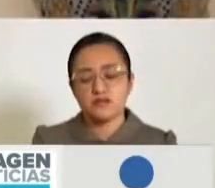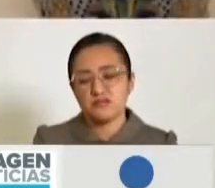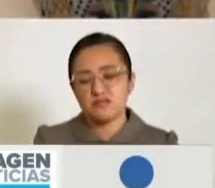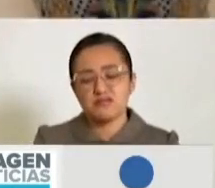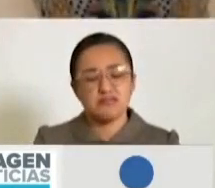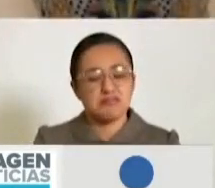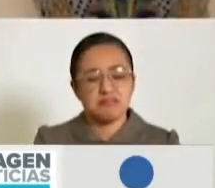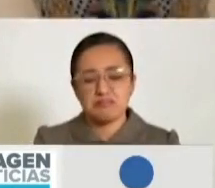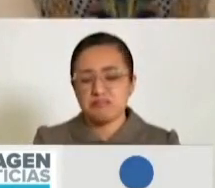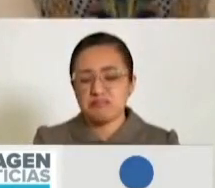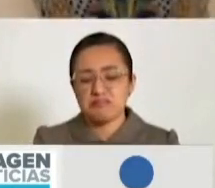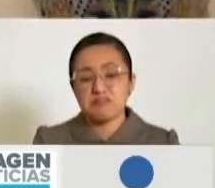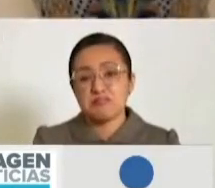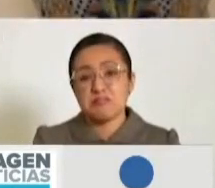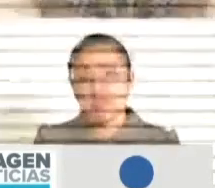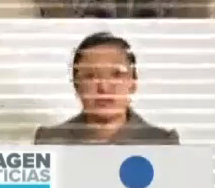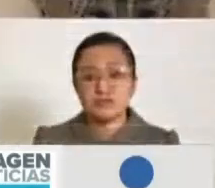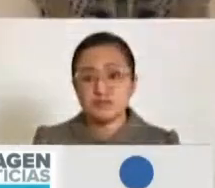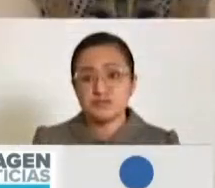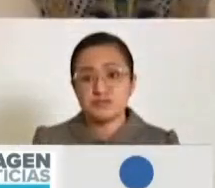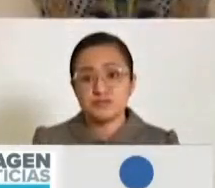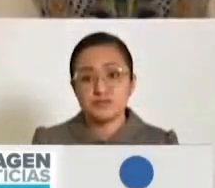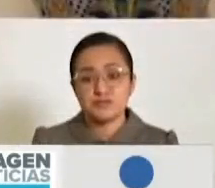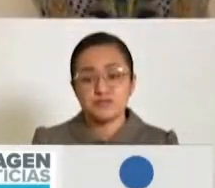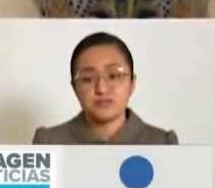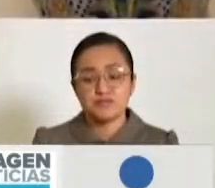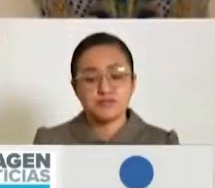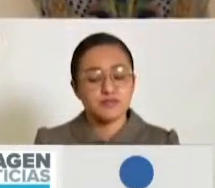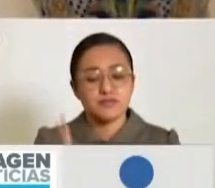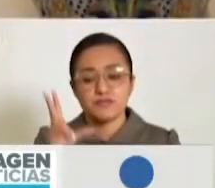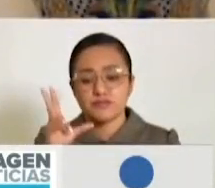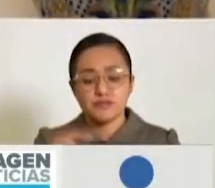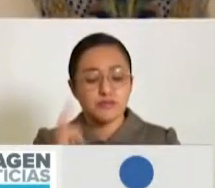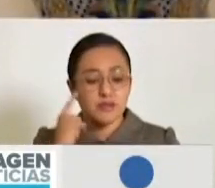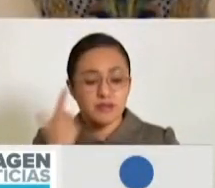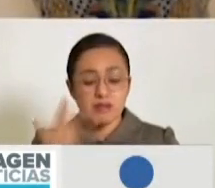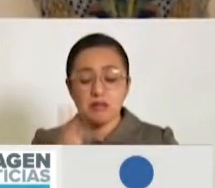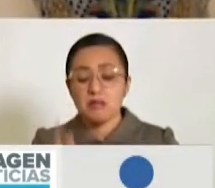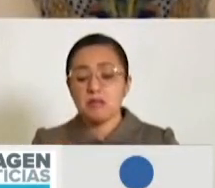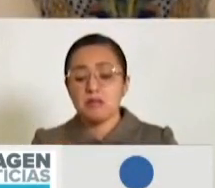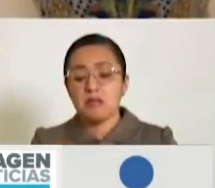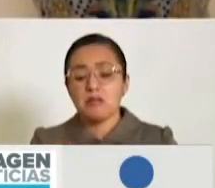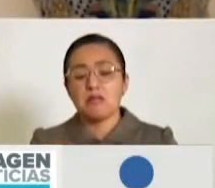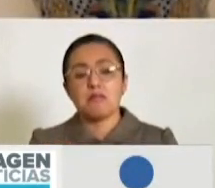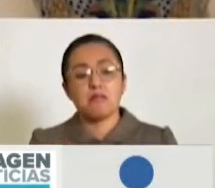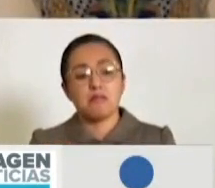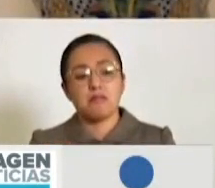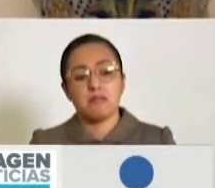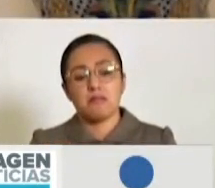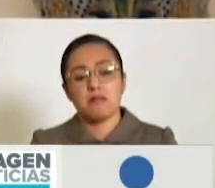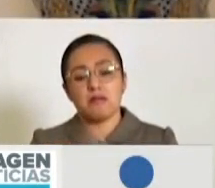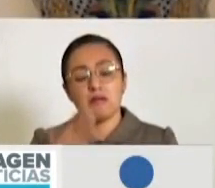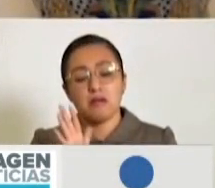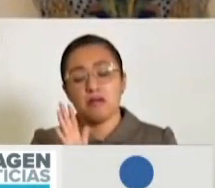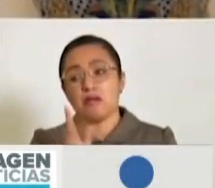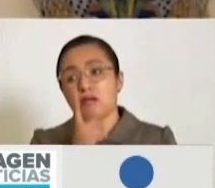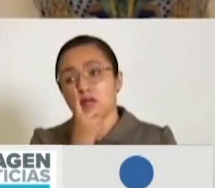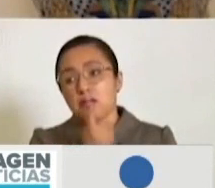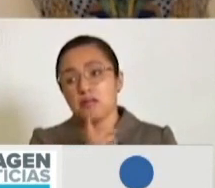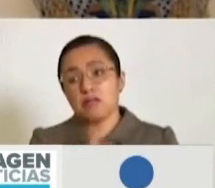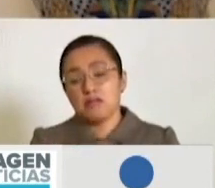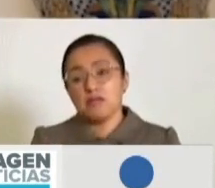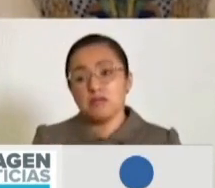que seguir garantizando la seguridad pública no la inversión no puede ser como la que la hubiéramos querido